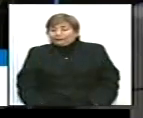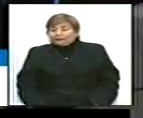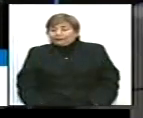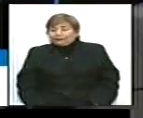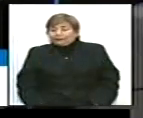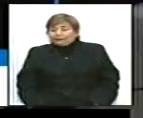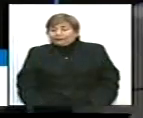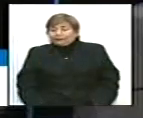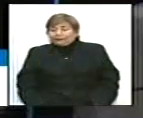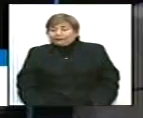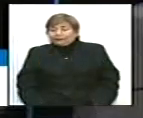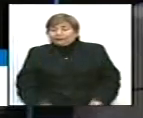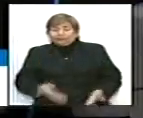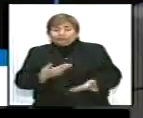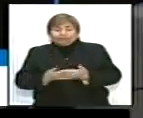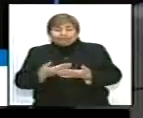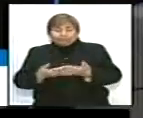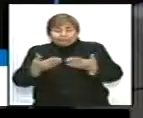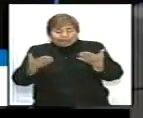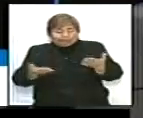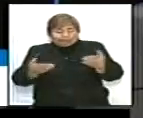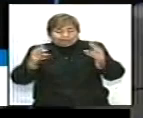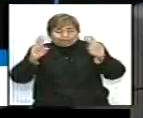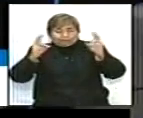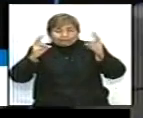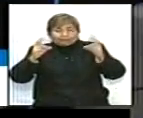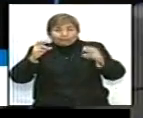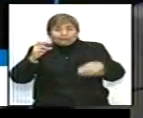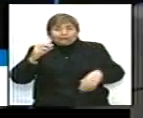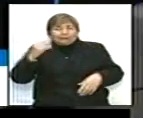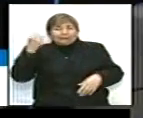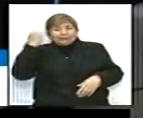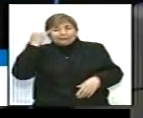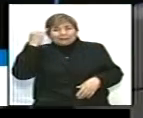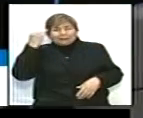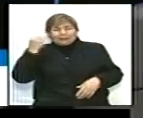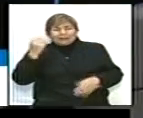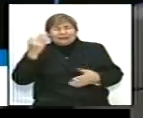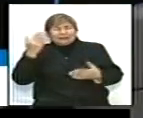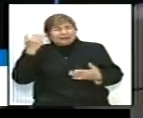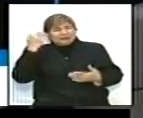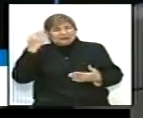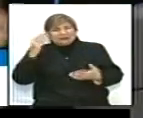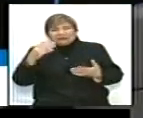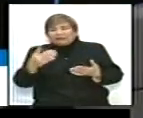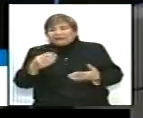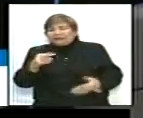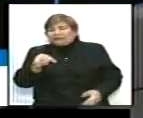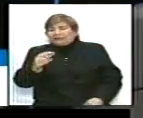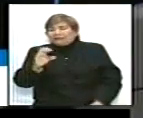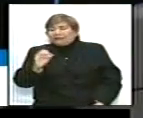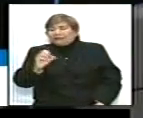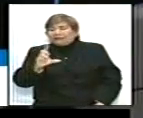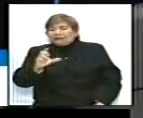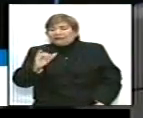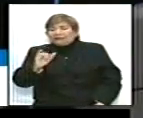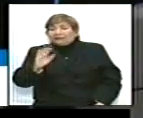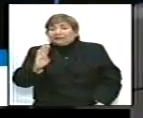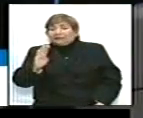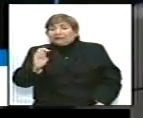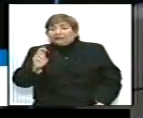Entonces, por supuesto que este es un tema ideológico en un Congreso totalmente neoliberal que